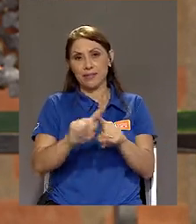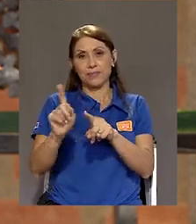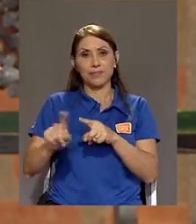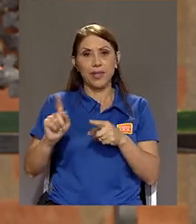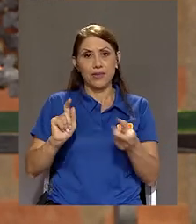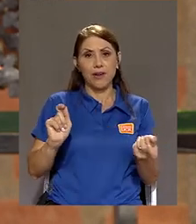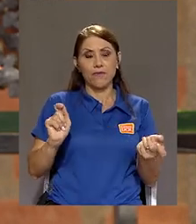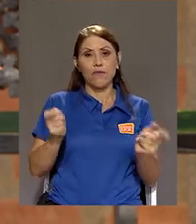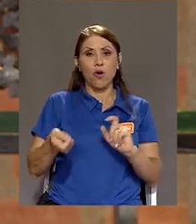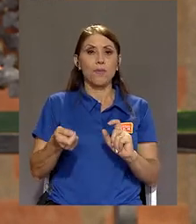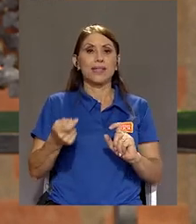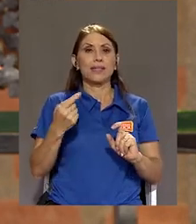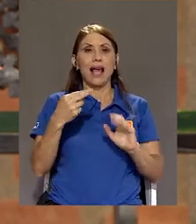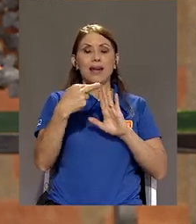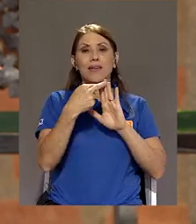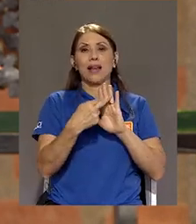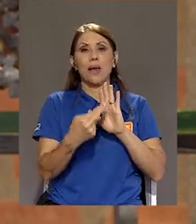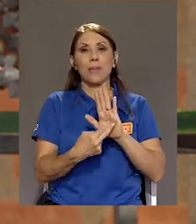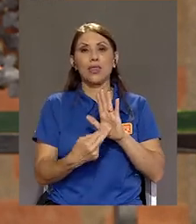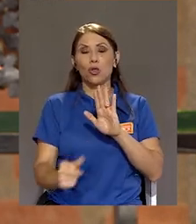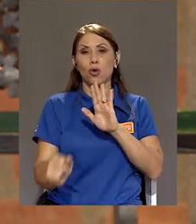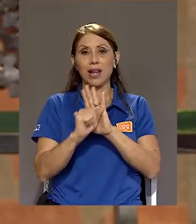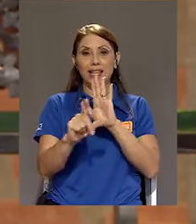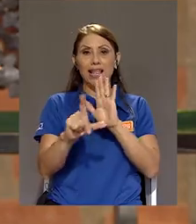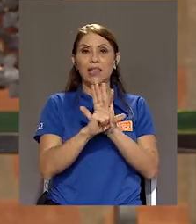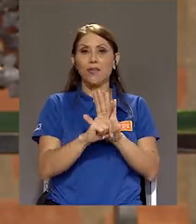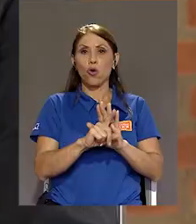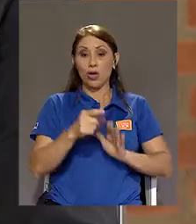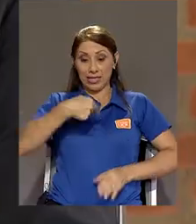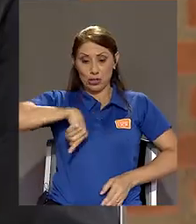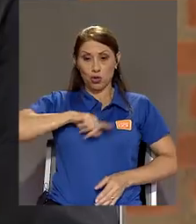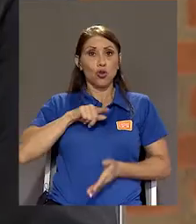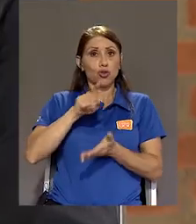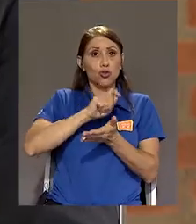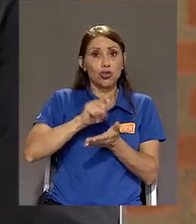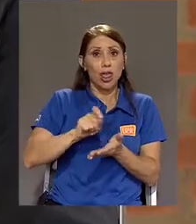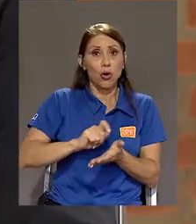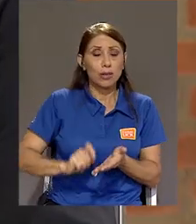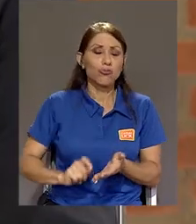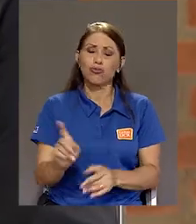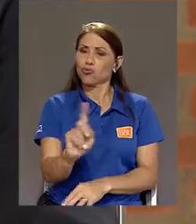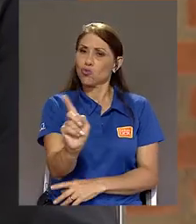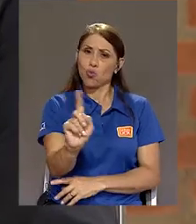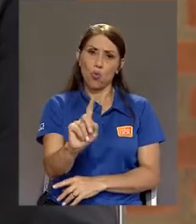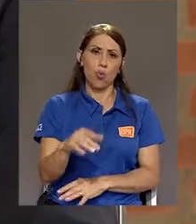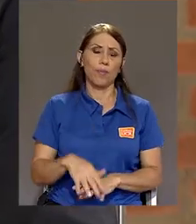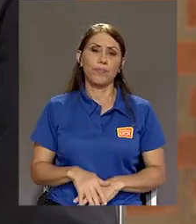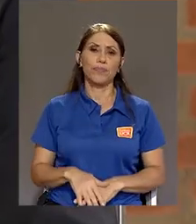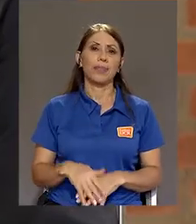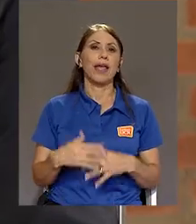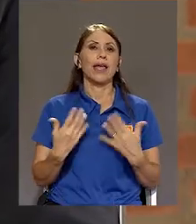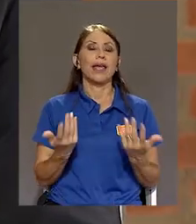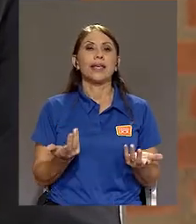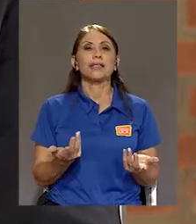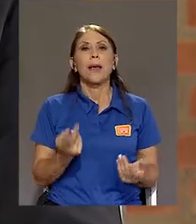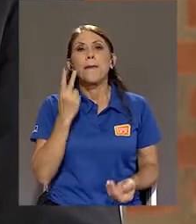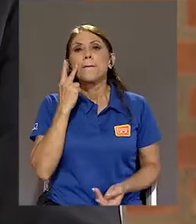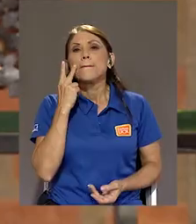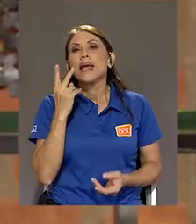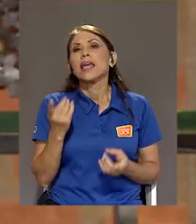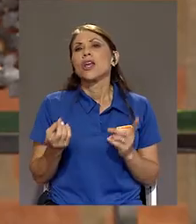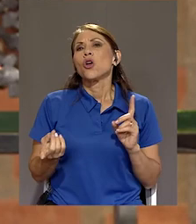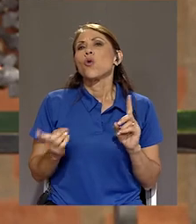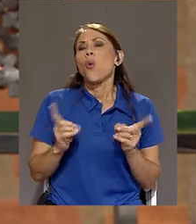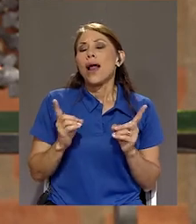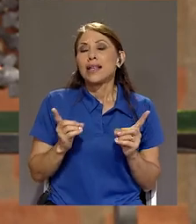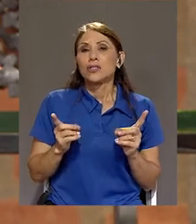en reformas al reglamento legislativo. No vamos a redactar un reglamento, no se trata de eso, sí, sino en ver